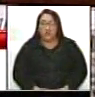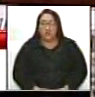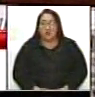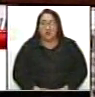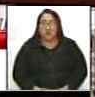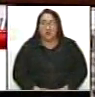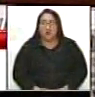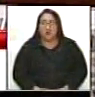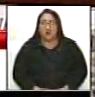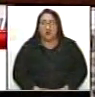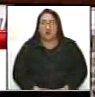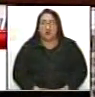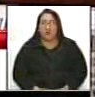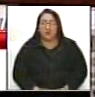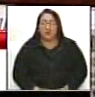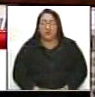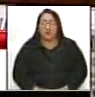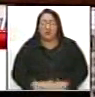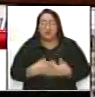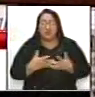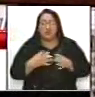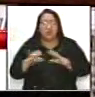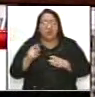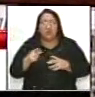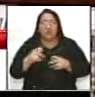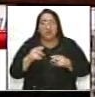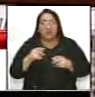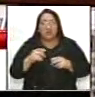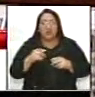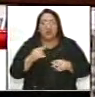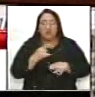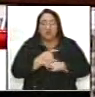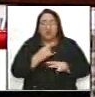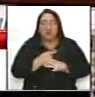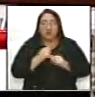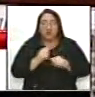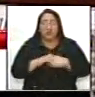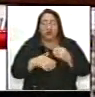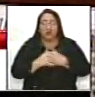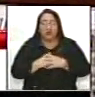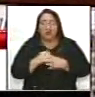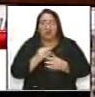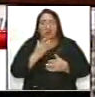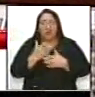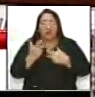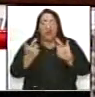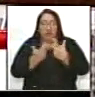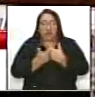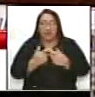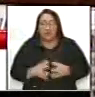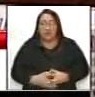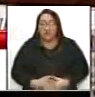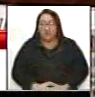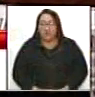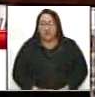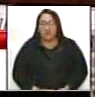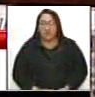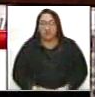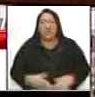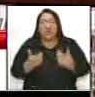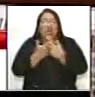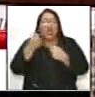se constituya una amenaza permanente de la infiltración de elementos terroristas que actúan y luego